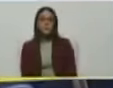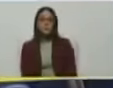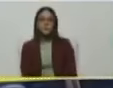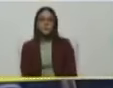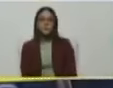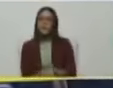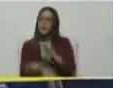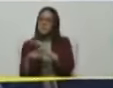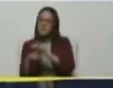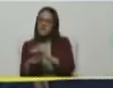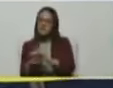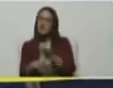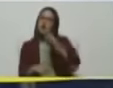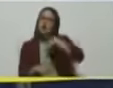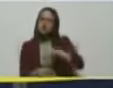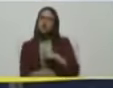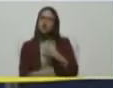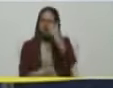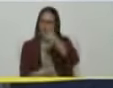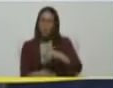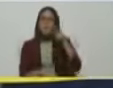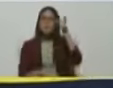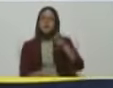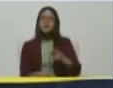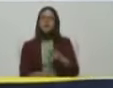ministro, nosotros somos gente de palabra, ¿yo?